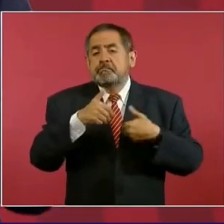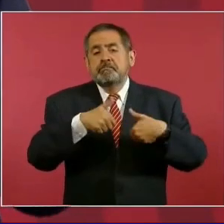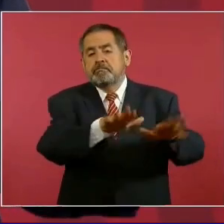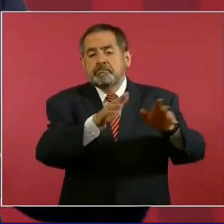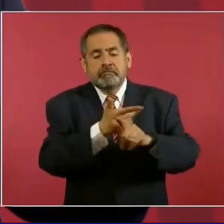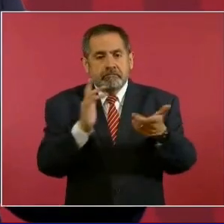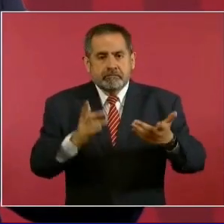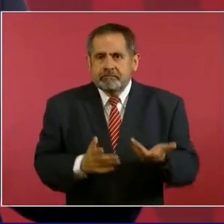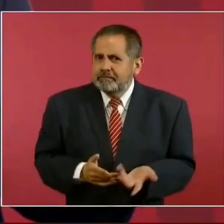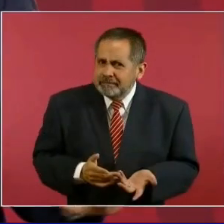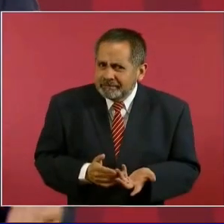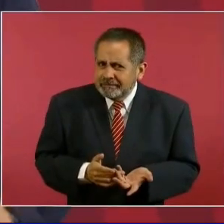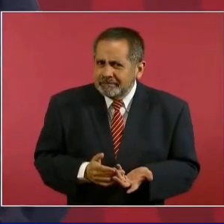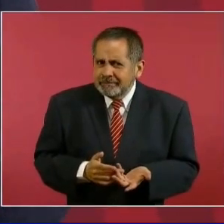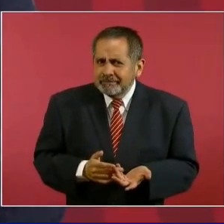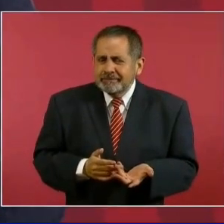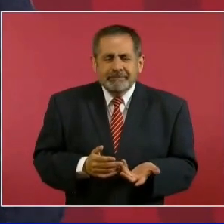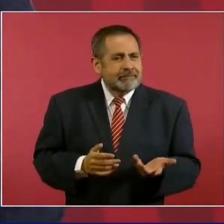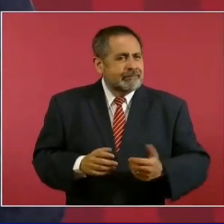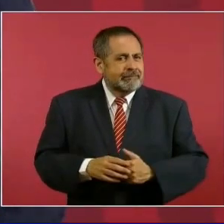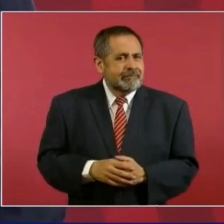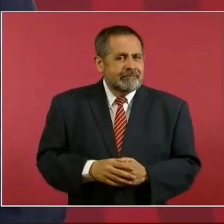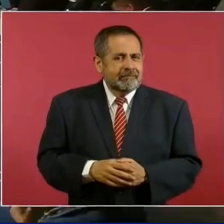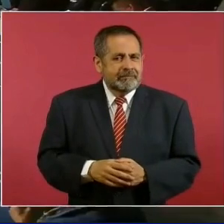que no pudieron